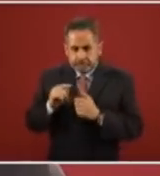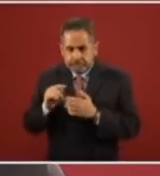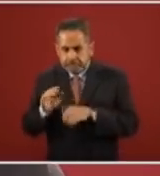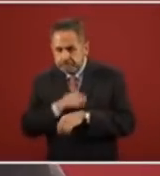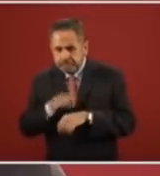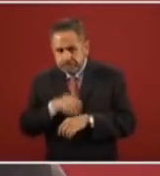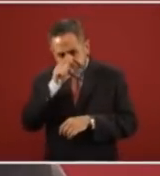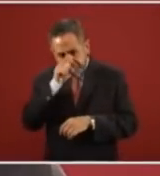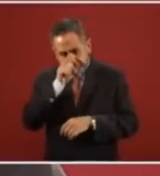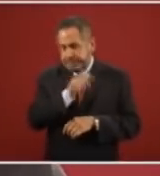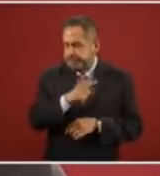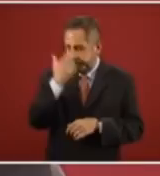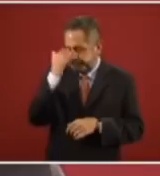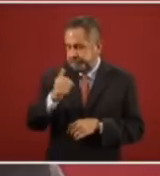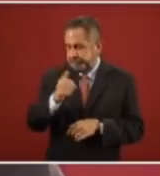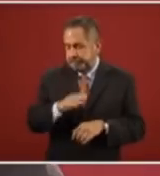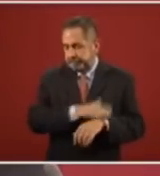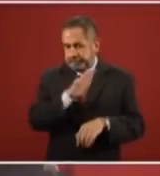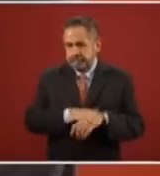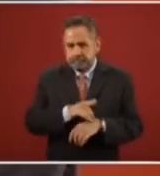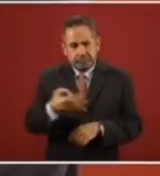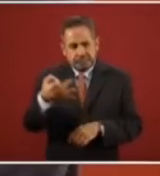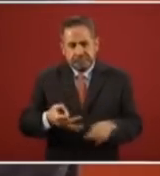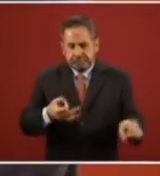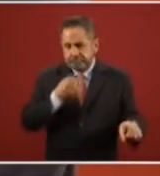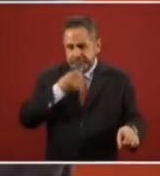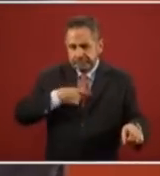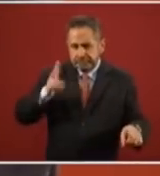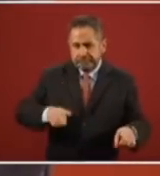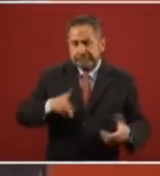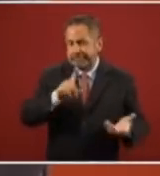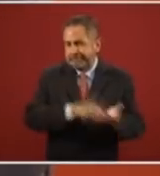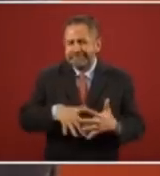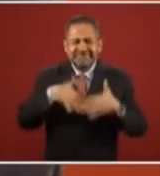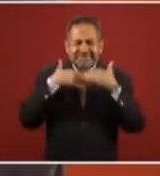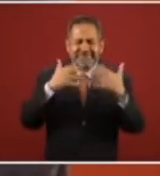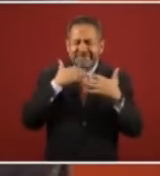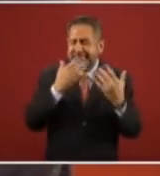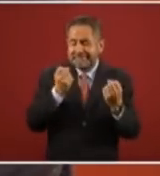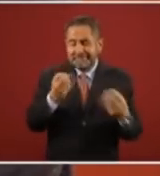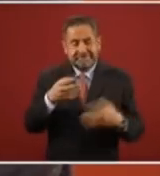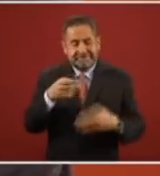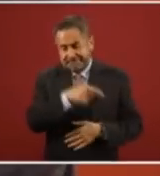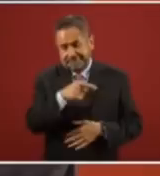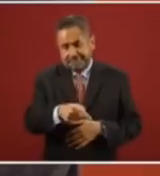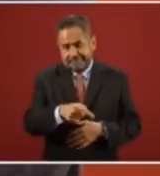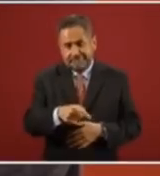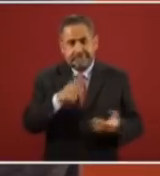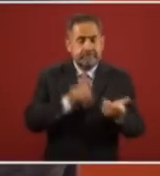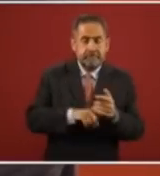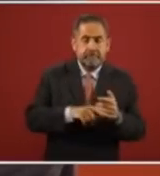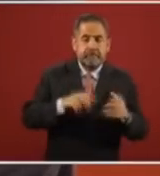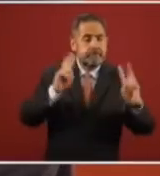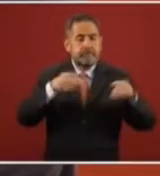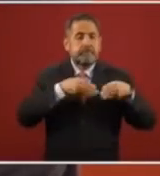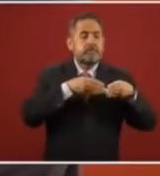verificados, son ciertos. Hay una gran corrupción en todo lo que es el